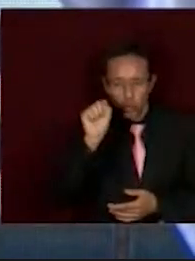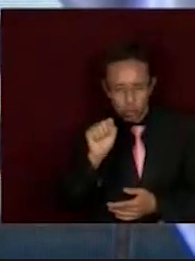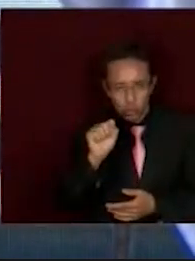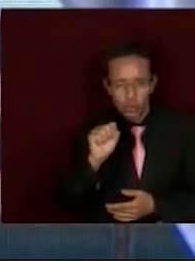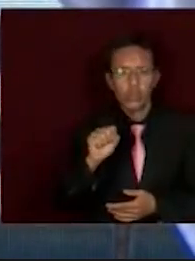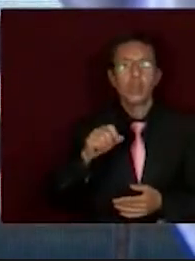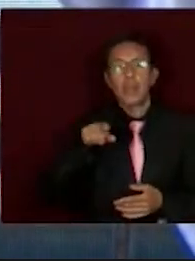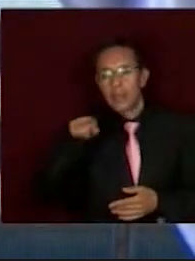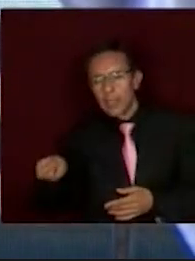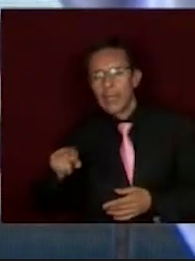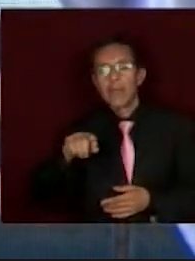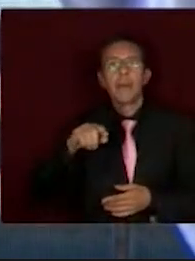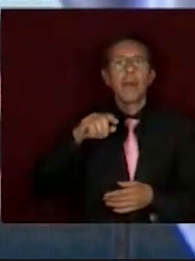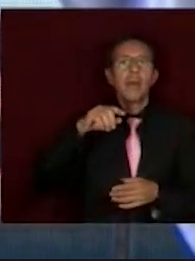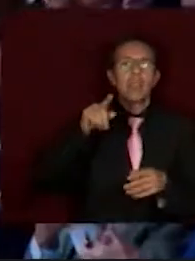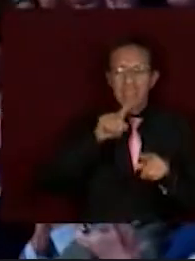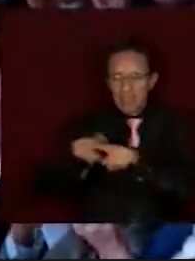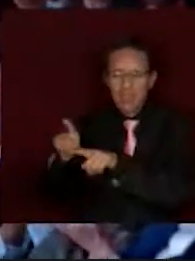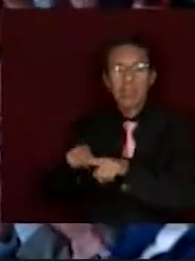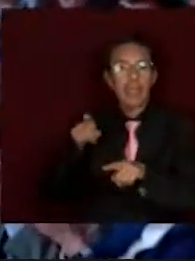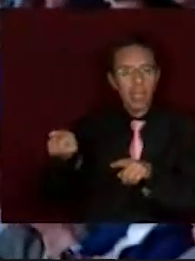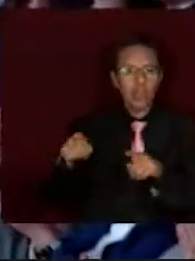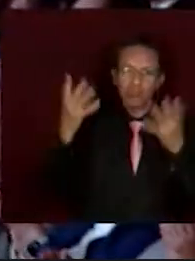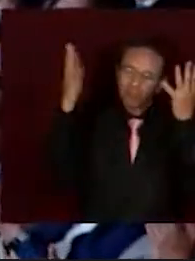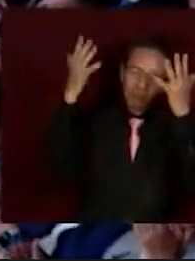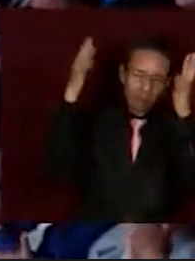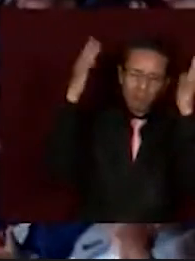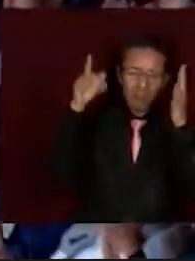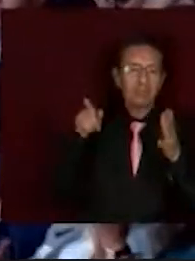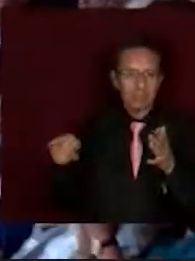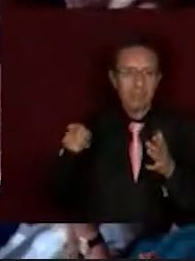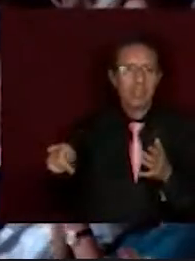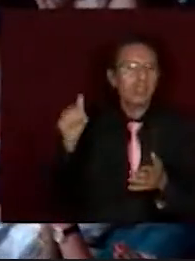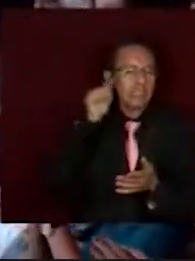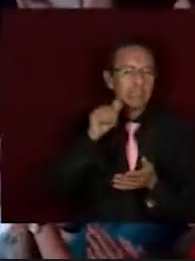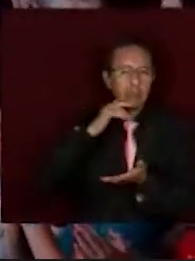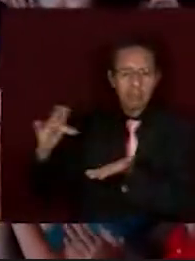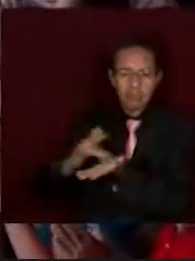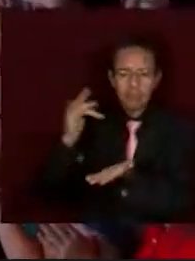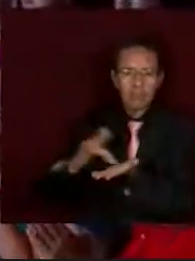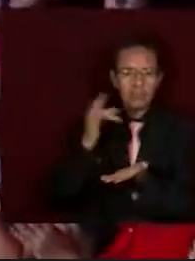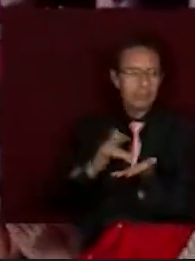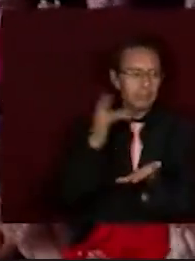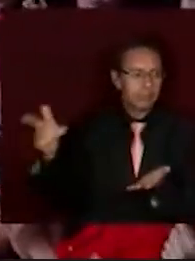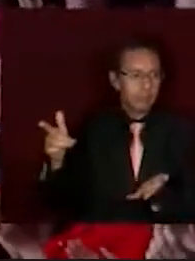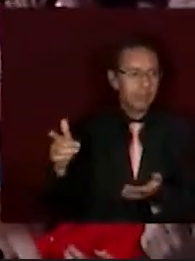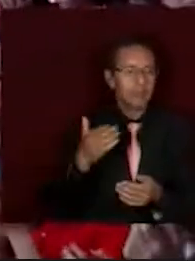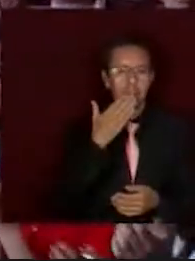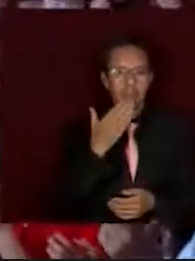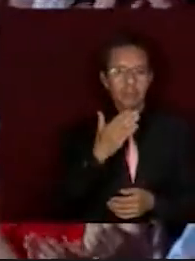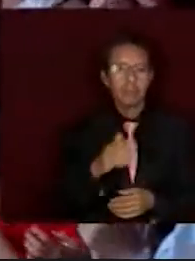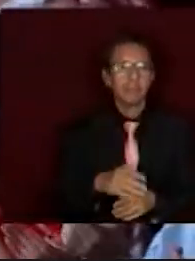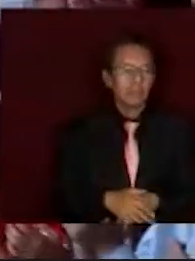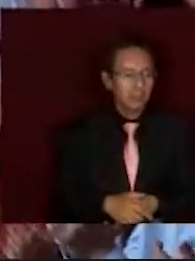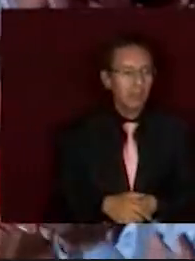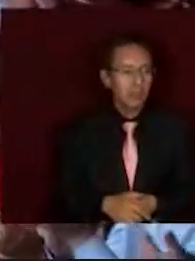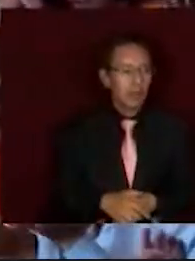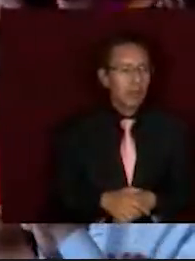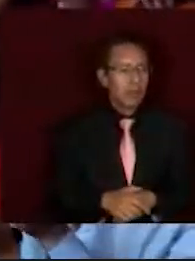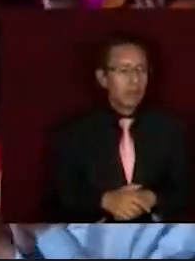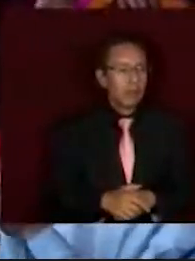sentado a un lado del distinguido maestro y doctor Mauricio Merino Y tuvo otra frase interesante